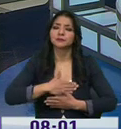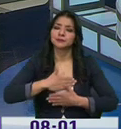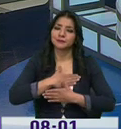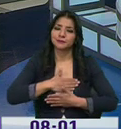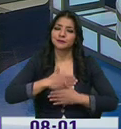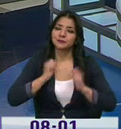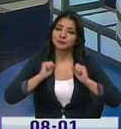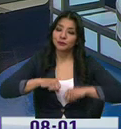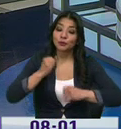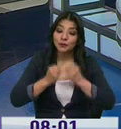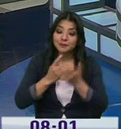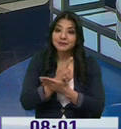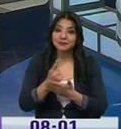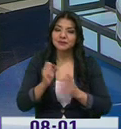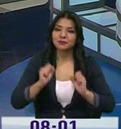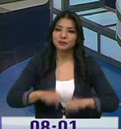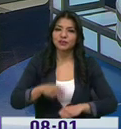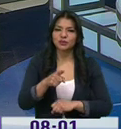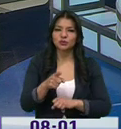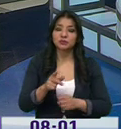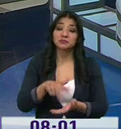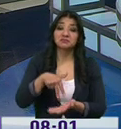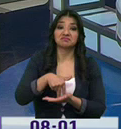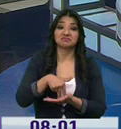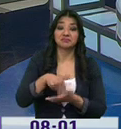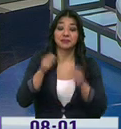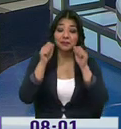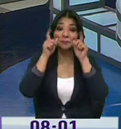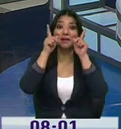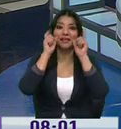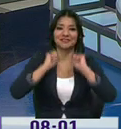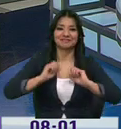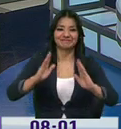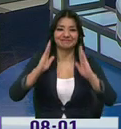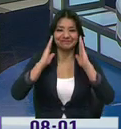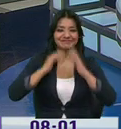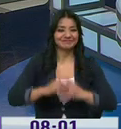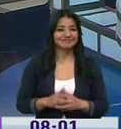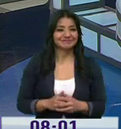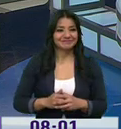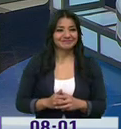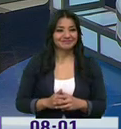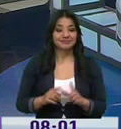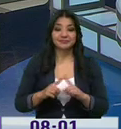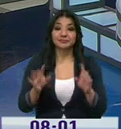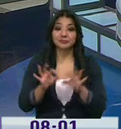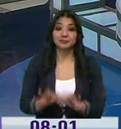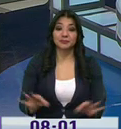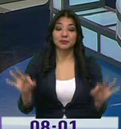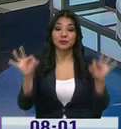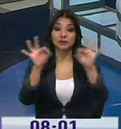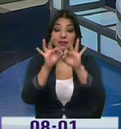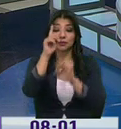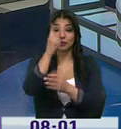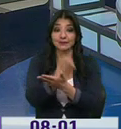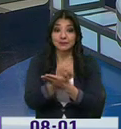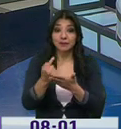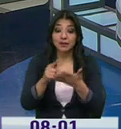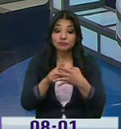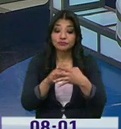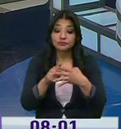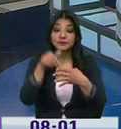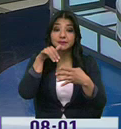esta última semana, si quieren levantarse tempranito con nosotros. Bueno, lo importante de esto, y la primera semana de septiembre,